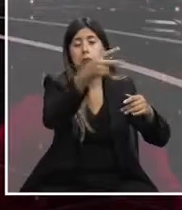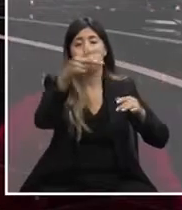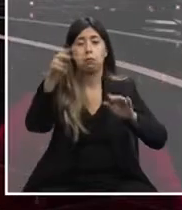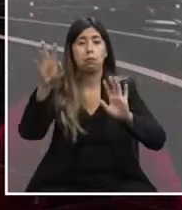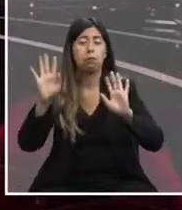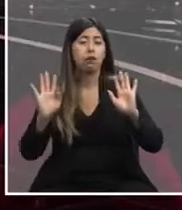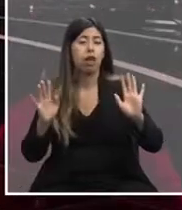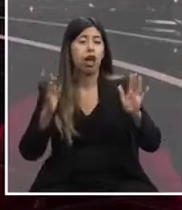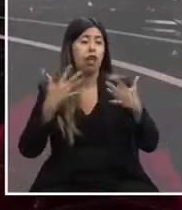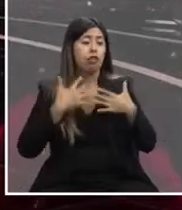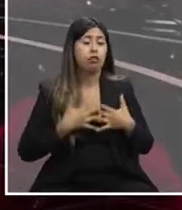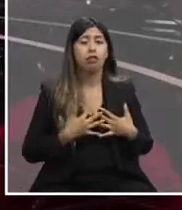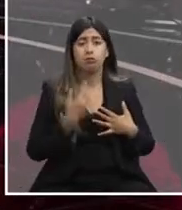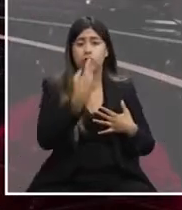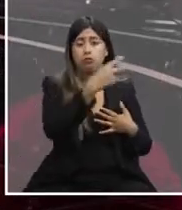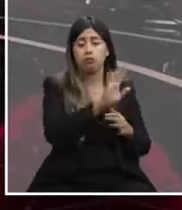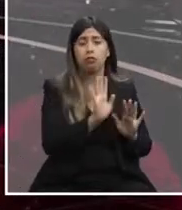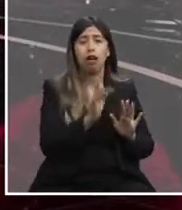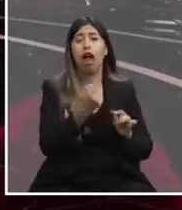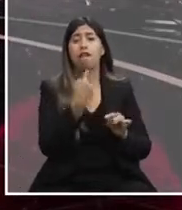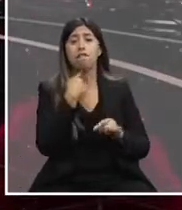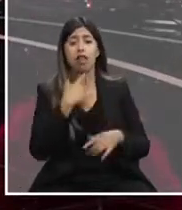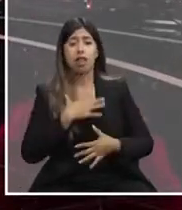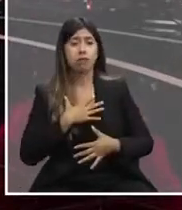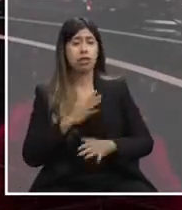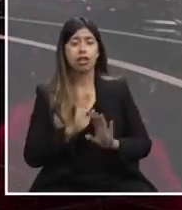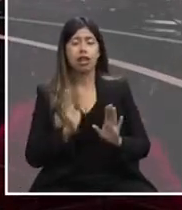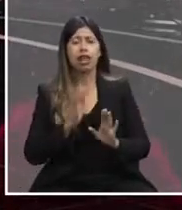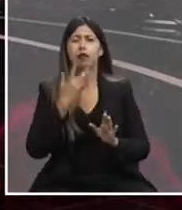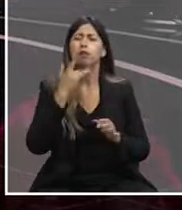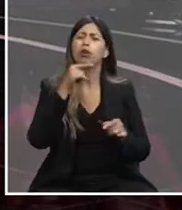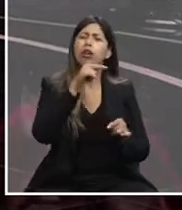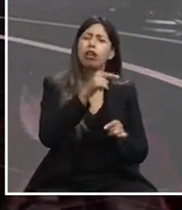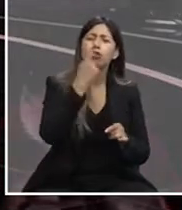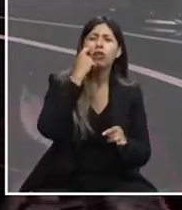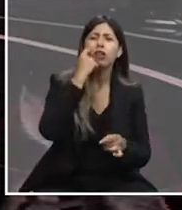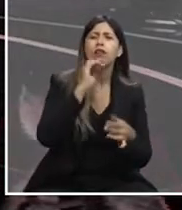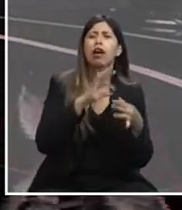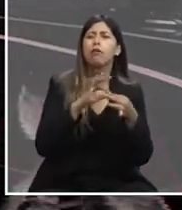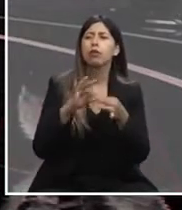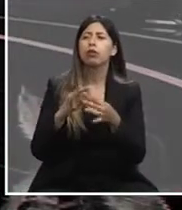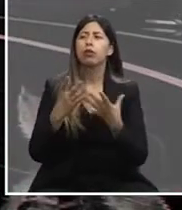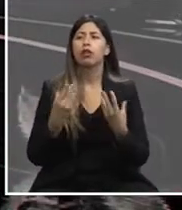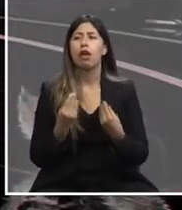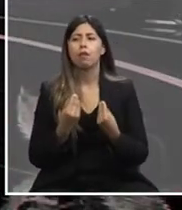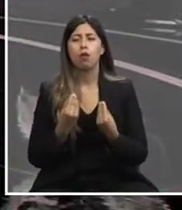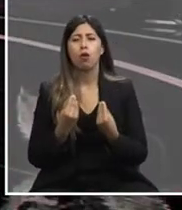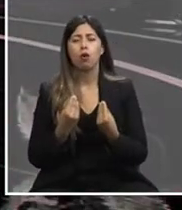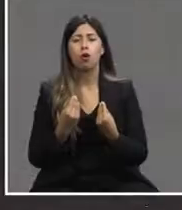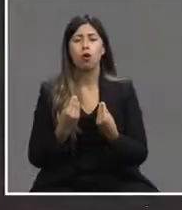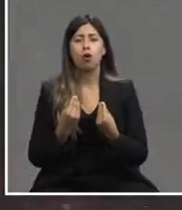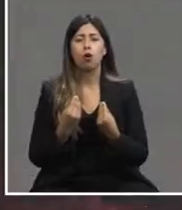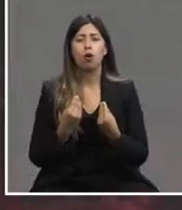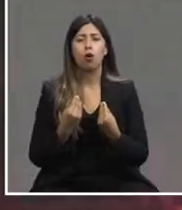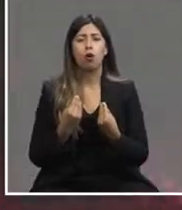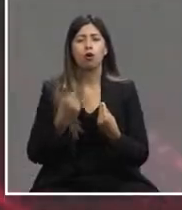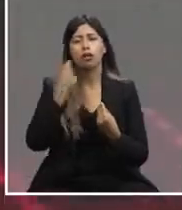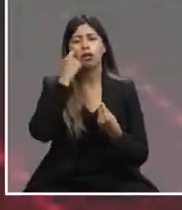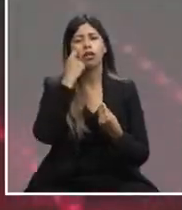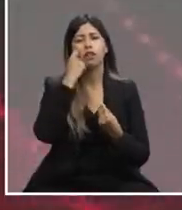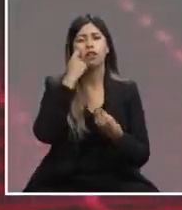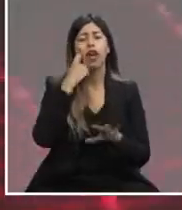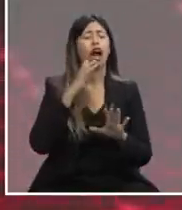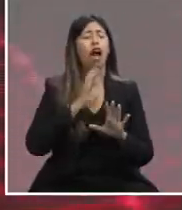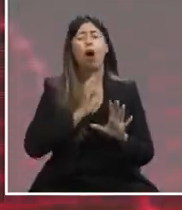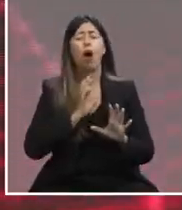No me afecta absolutamente en nada, ¿verdad? ¿Por qué hacer de eso un motivo de temor hasta el punto de movilizar y llegar incluso